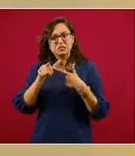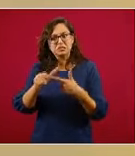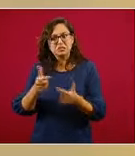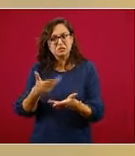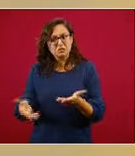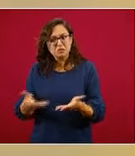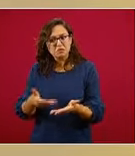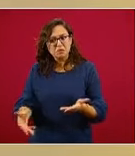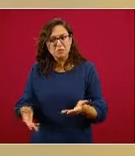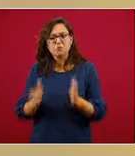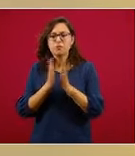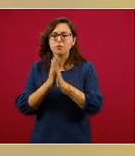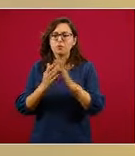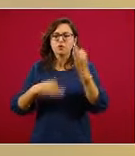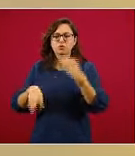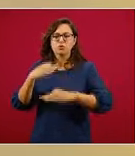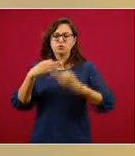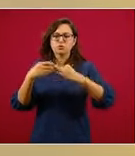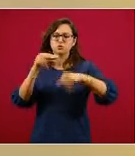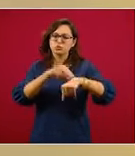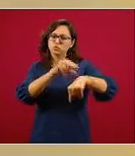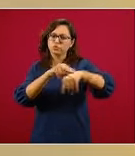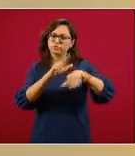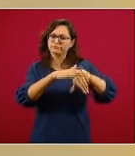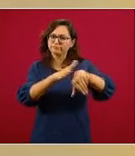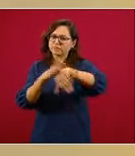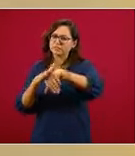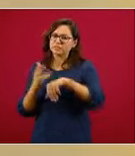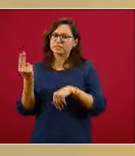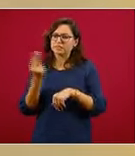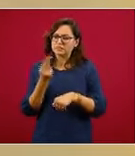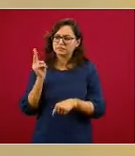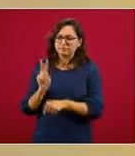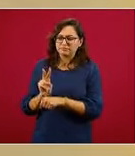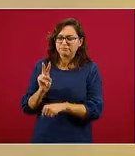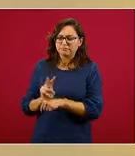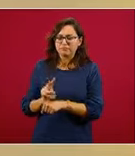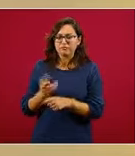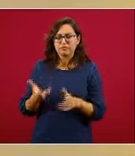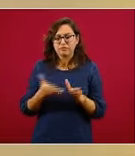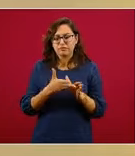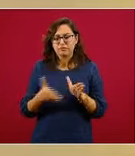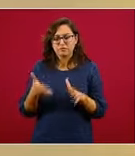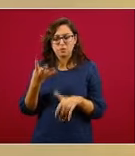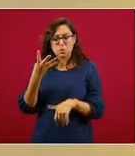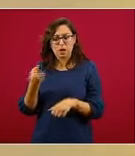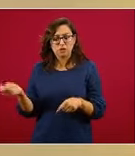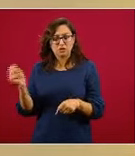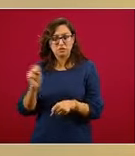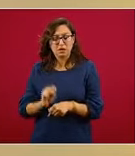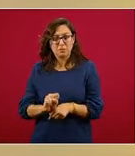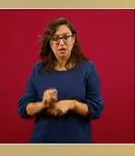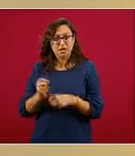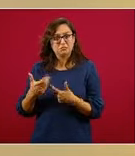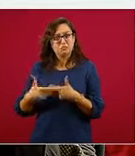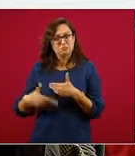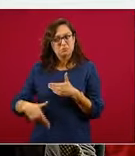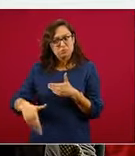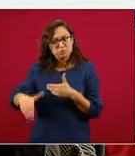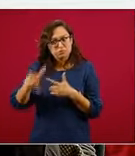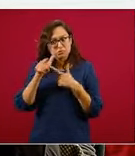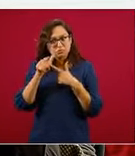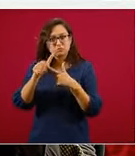nos estén viendo, necesitamos vigilar esto. La prescripción por más de 4 semanas implica un riesgo importante